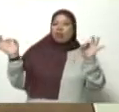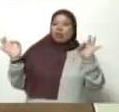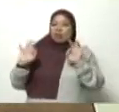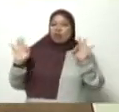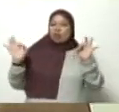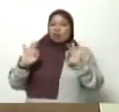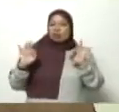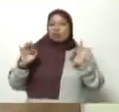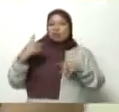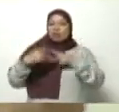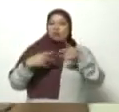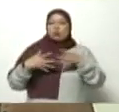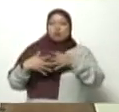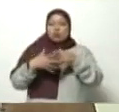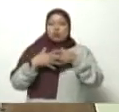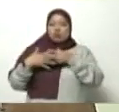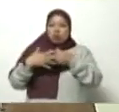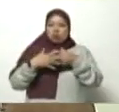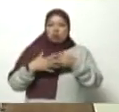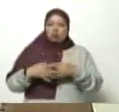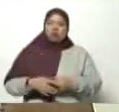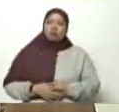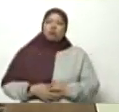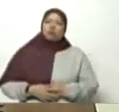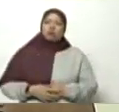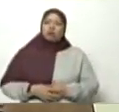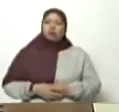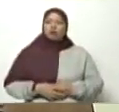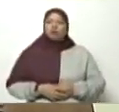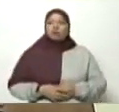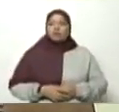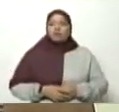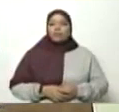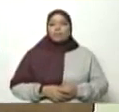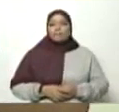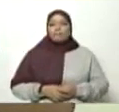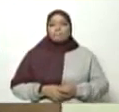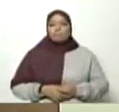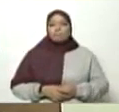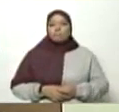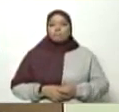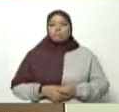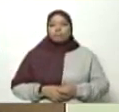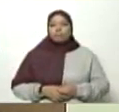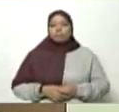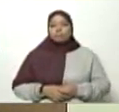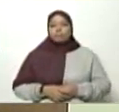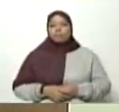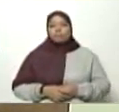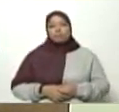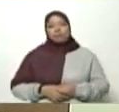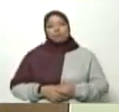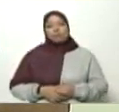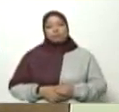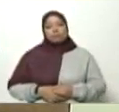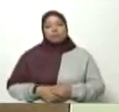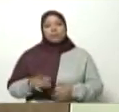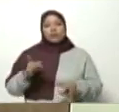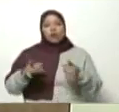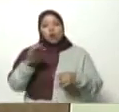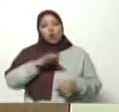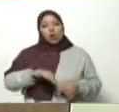diga Estados Unidos. A estas alturas no, no, nada, nada. Con respecto a si el